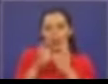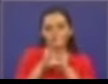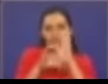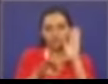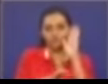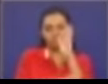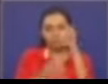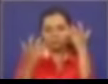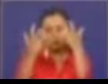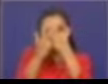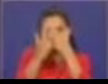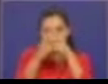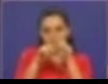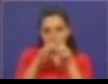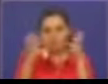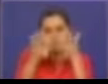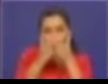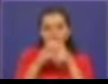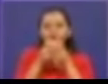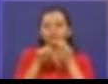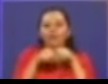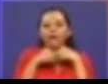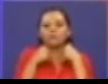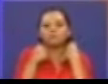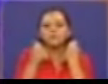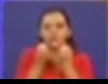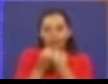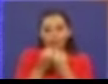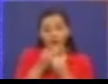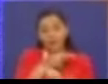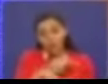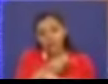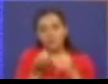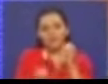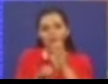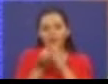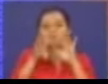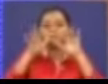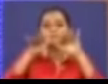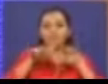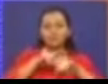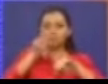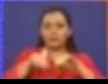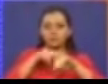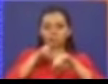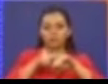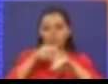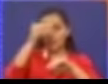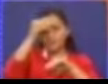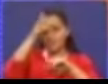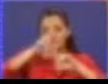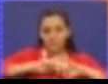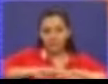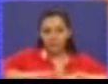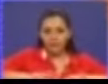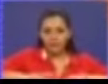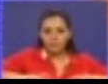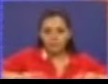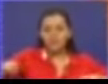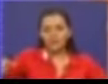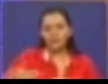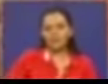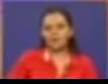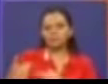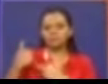de Montecristi. Y la ley define a la Secretaría Nacional de Inteligencia como responsable del Sistema Nacional de